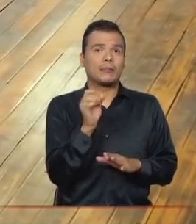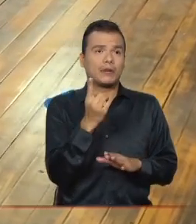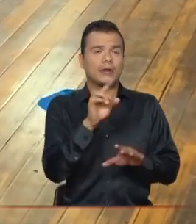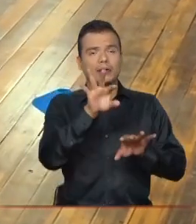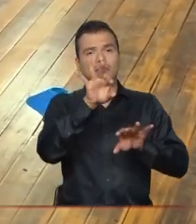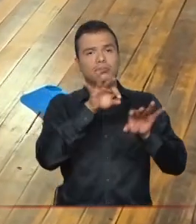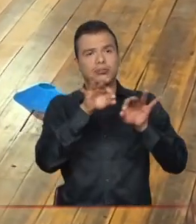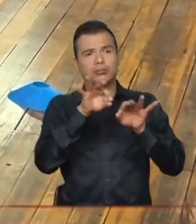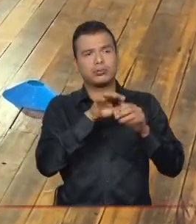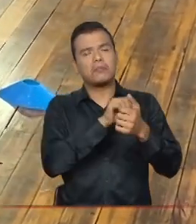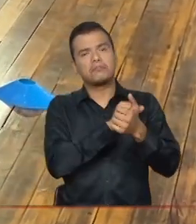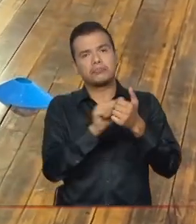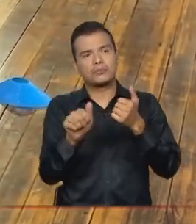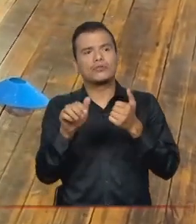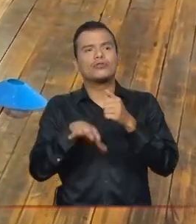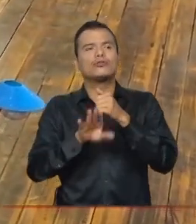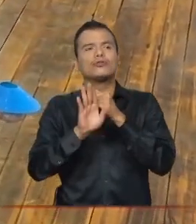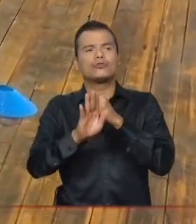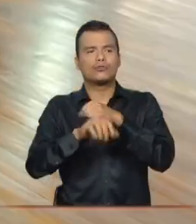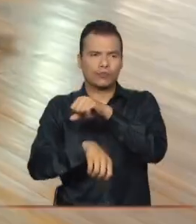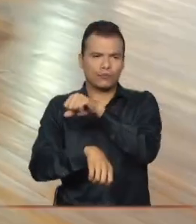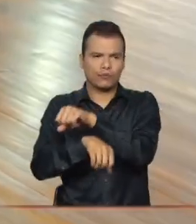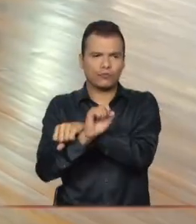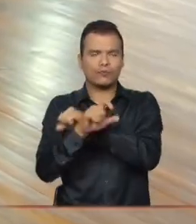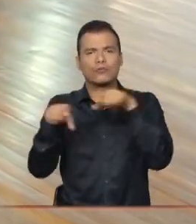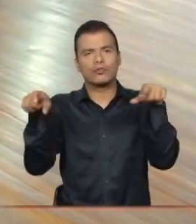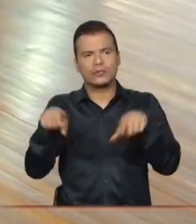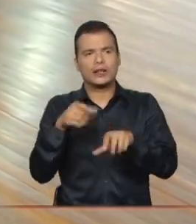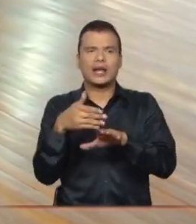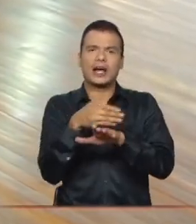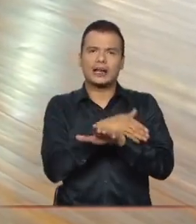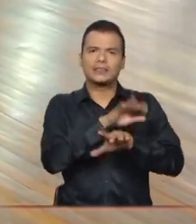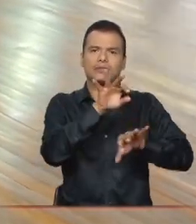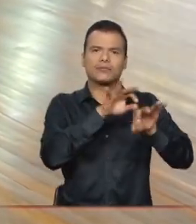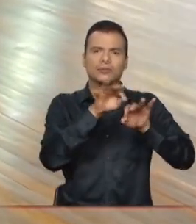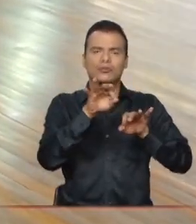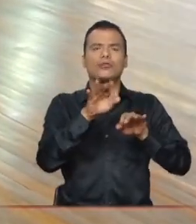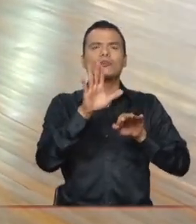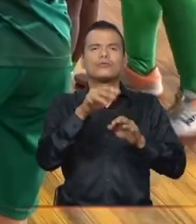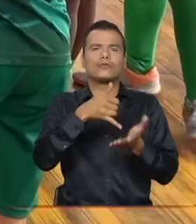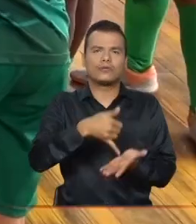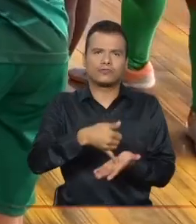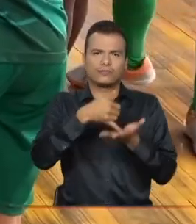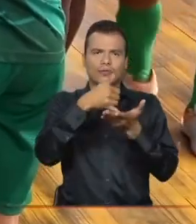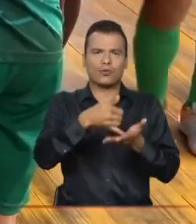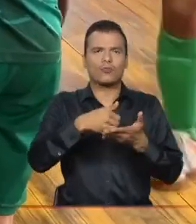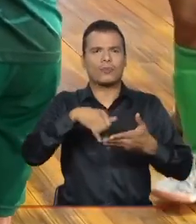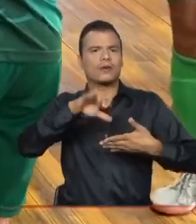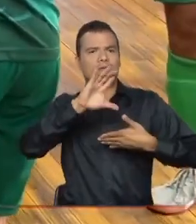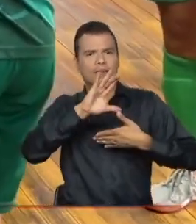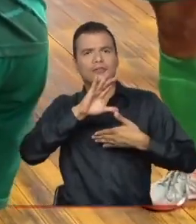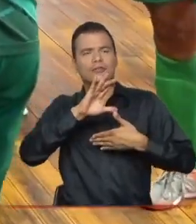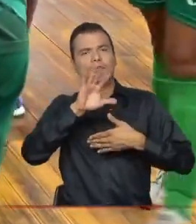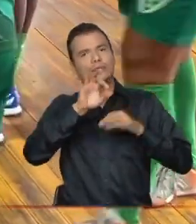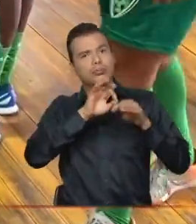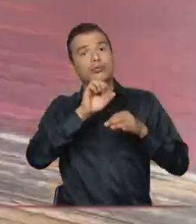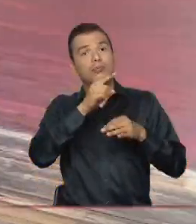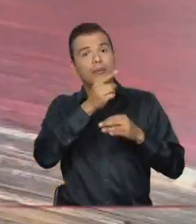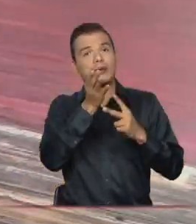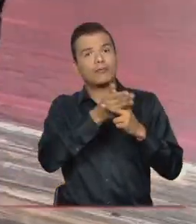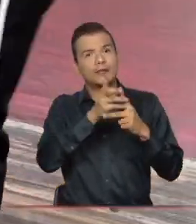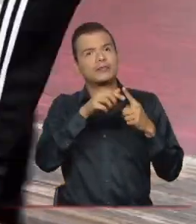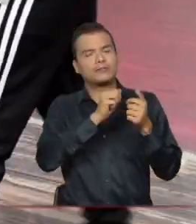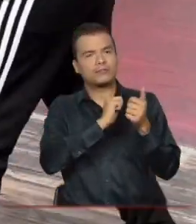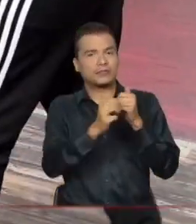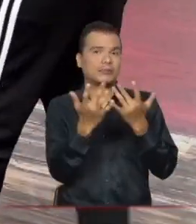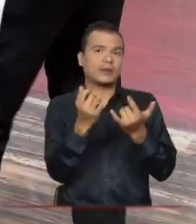de Futsala, la Prelibertadores, estamos en la segunda fase. Y con la bendición de Dios